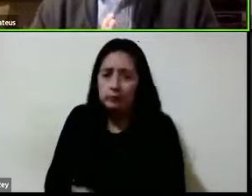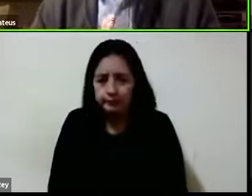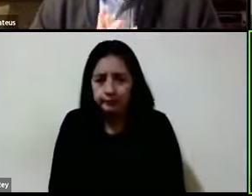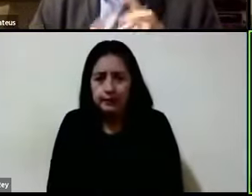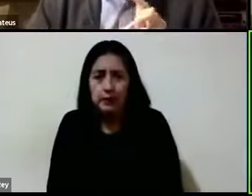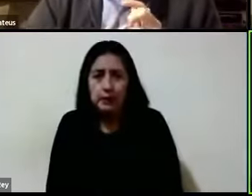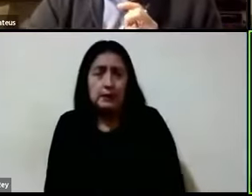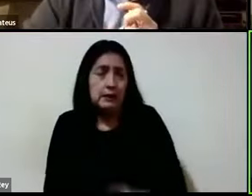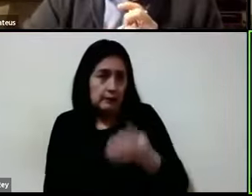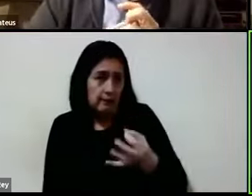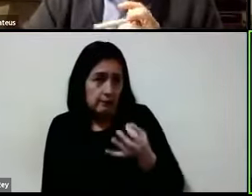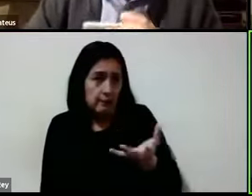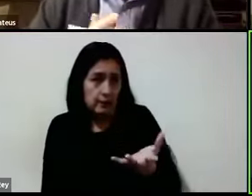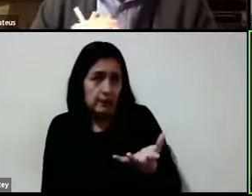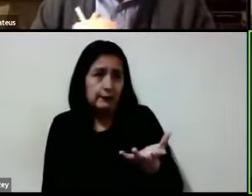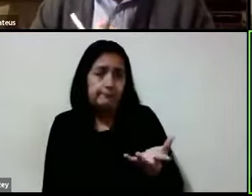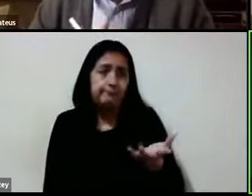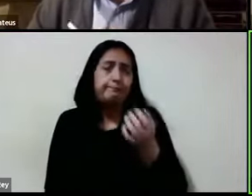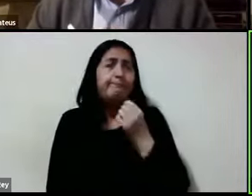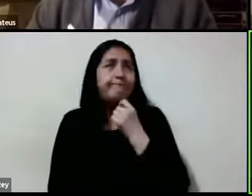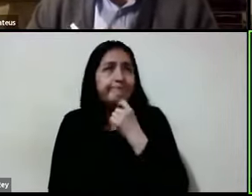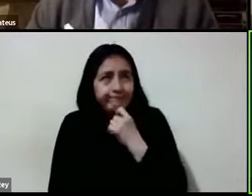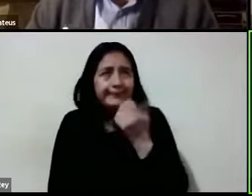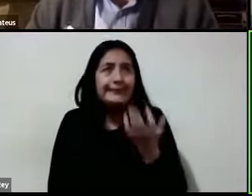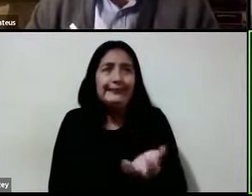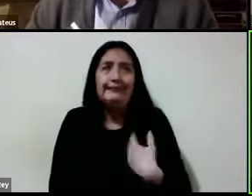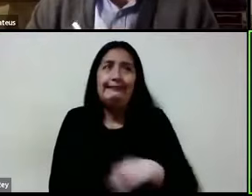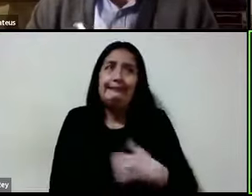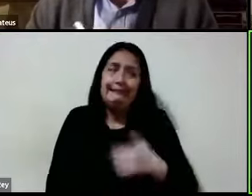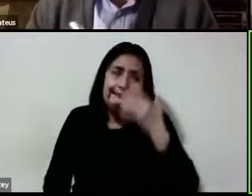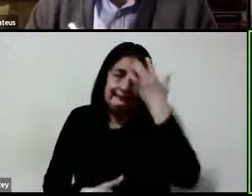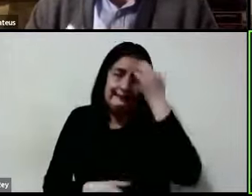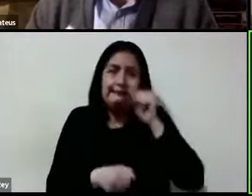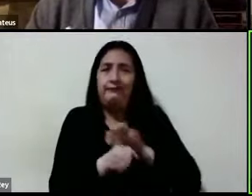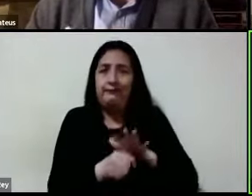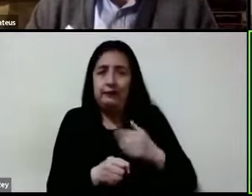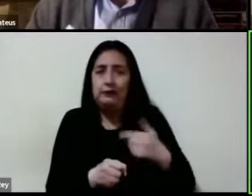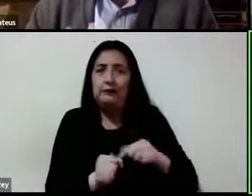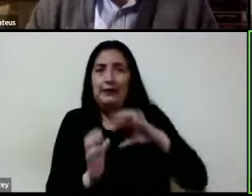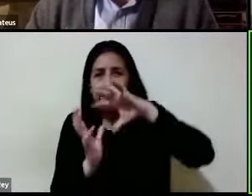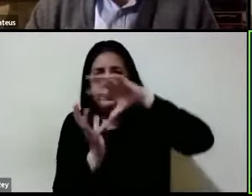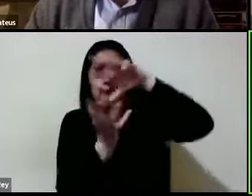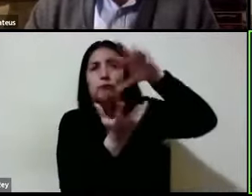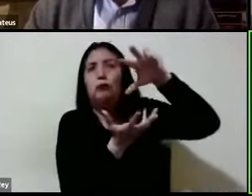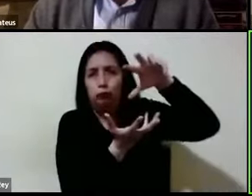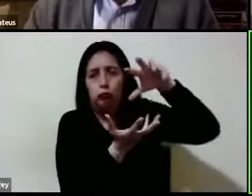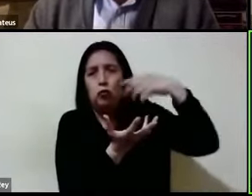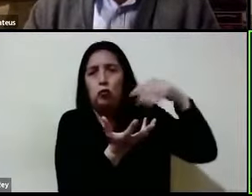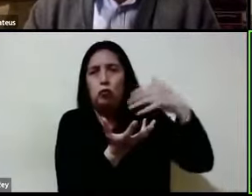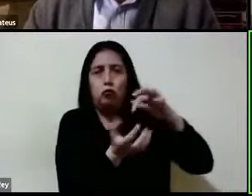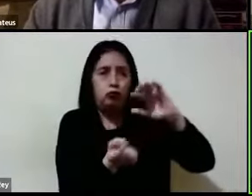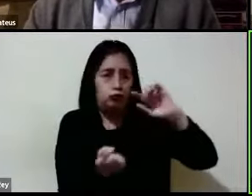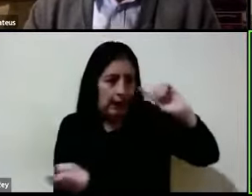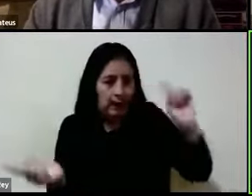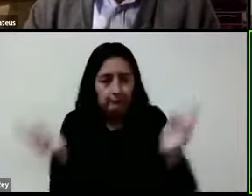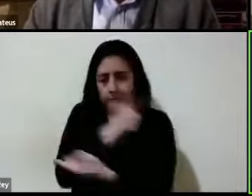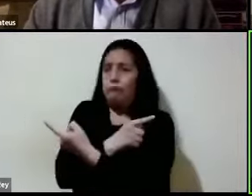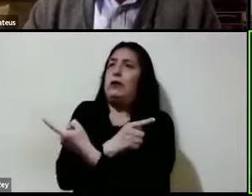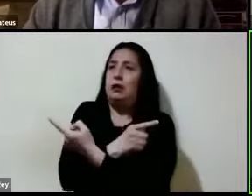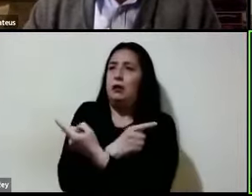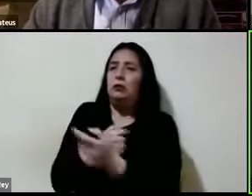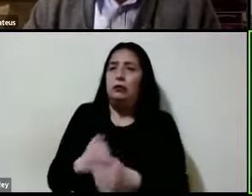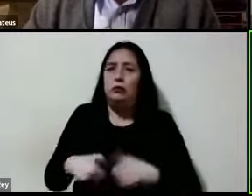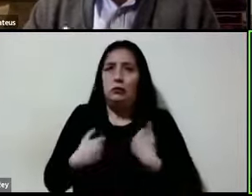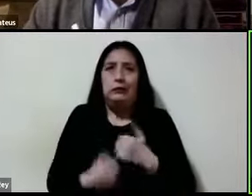Si bien es cierto, esta situación de la pandemia, que es algo global, nos ha dado un giro de 180,